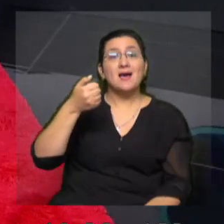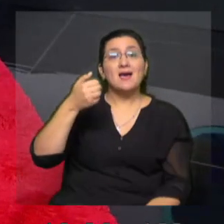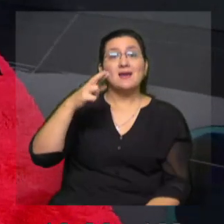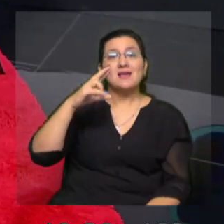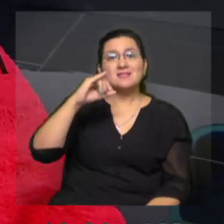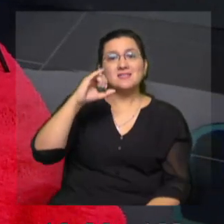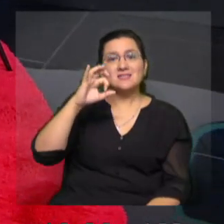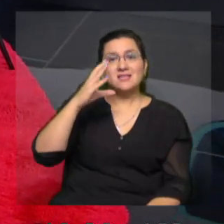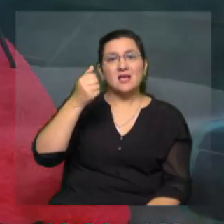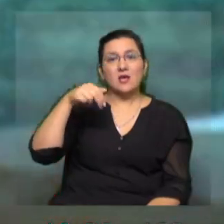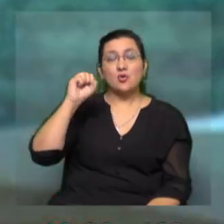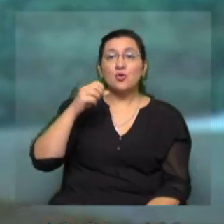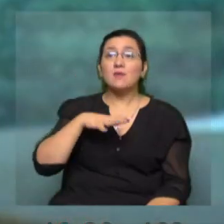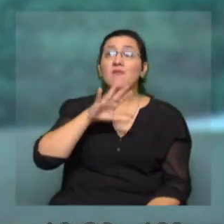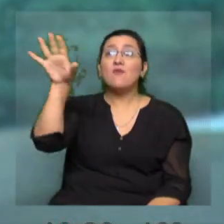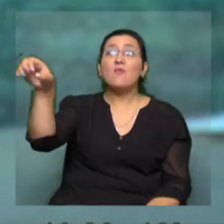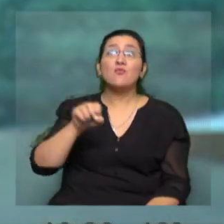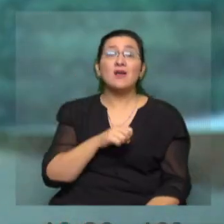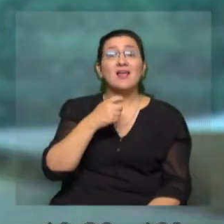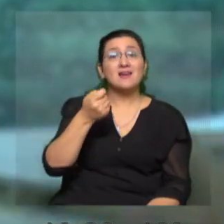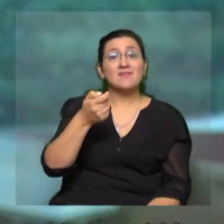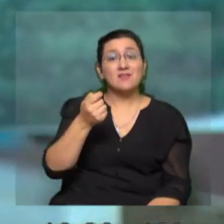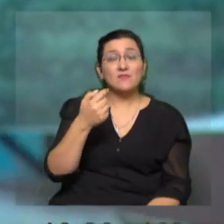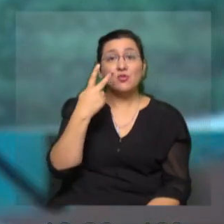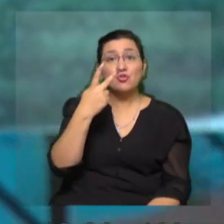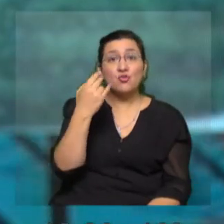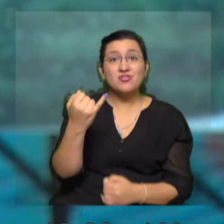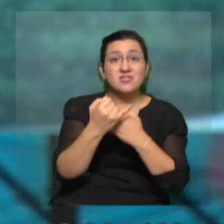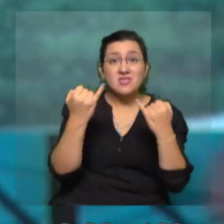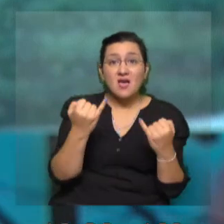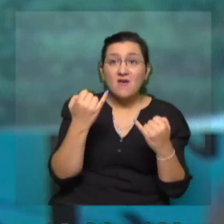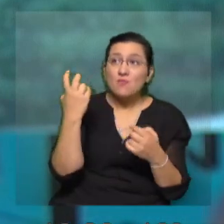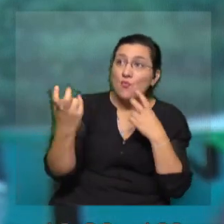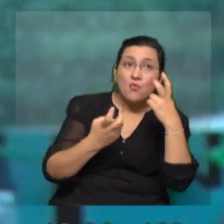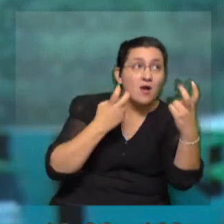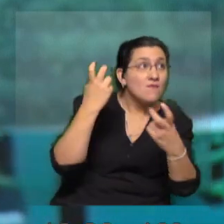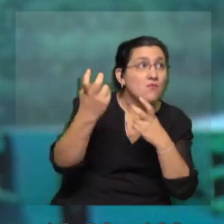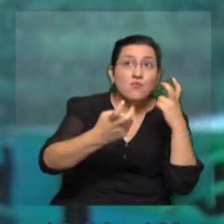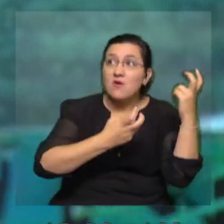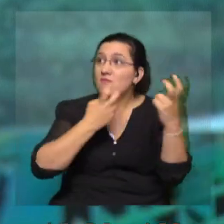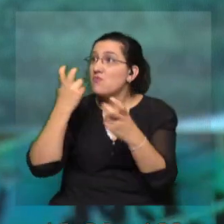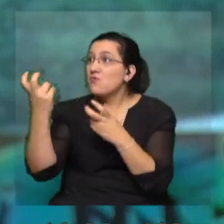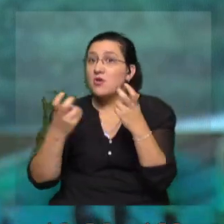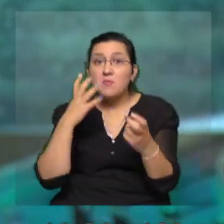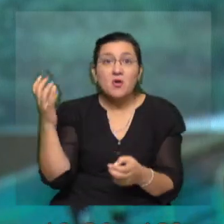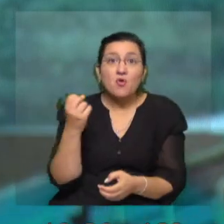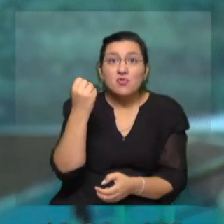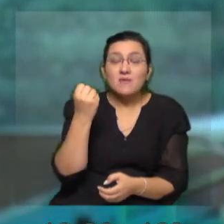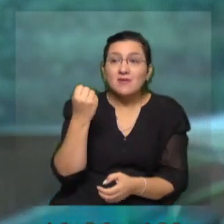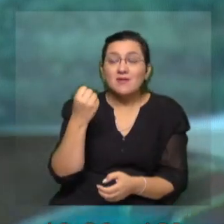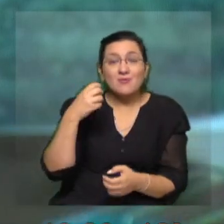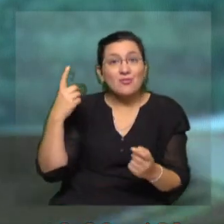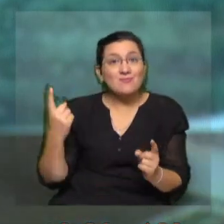Rivera. Que me fue a buscar a Rivera, sí, tuvo 2 días buscándome en Rivera. Y no me encontraba. Y cuando me